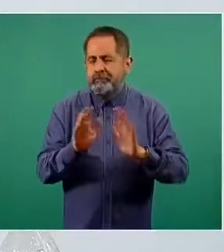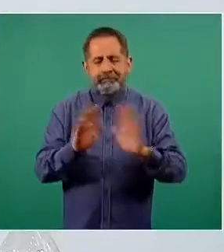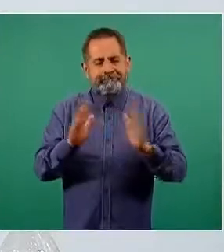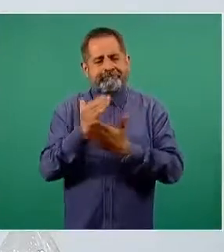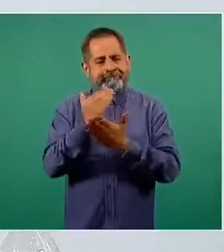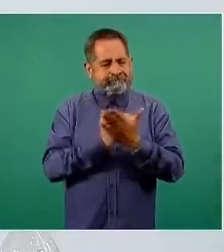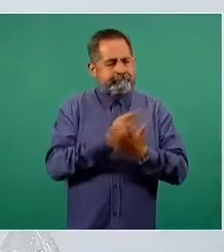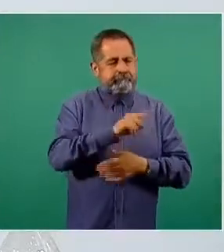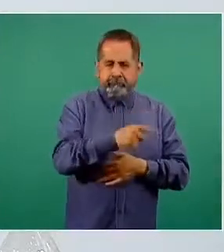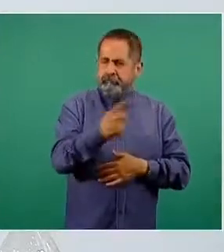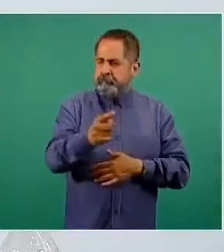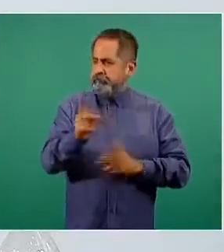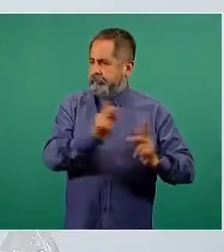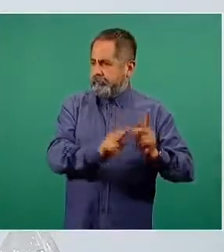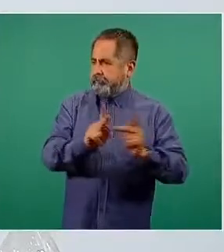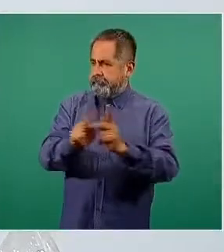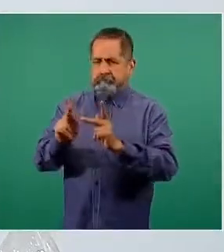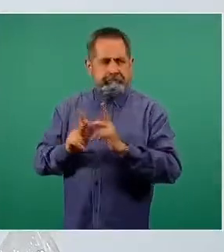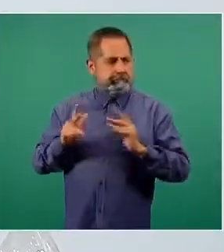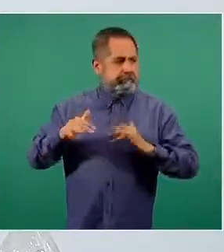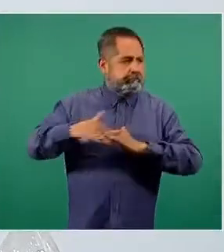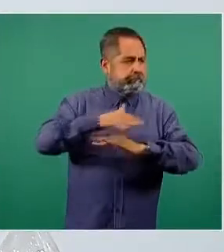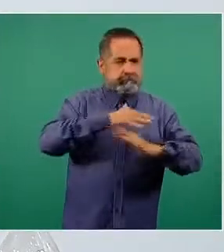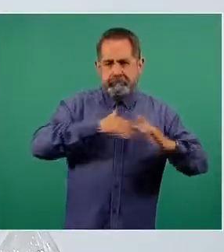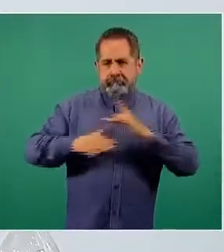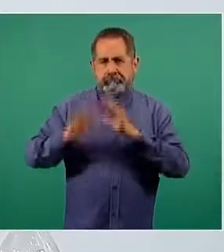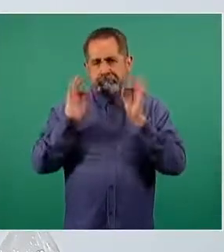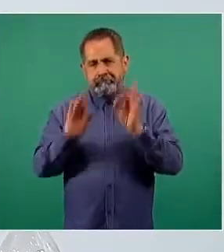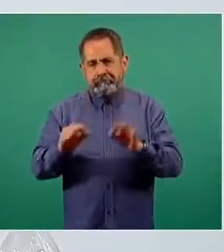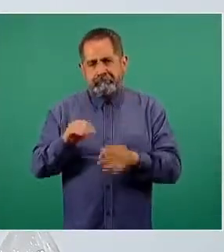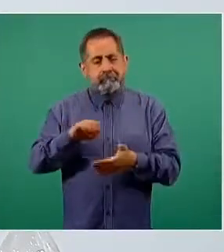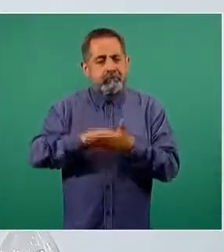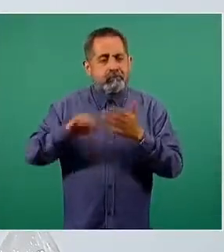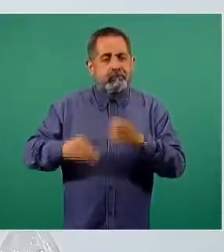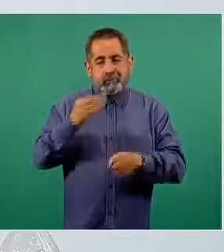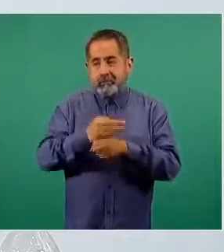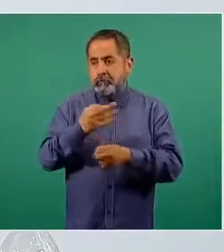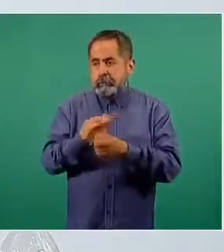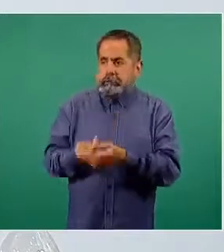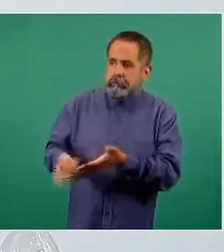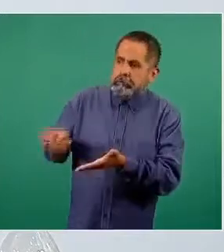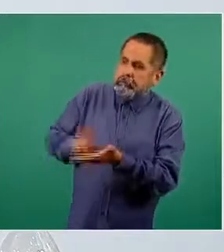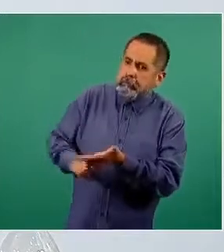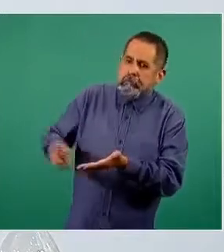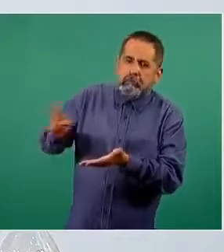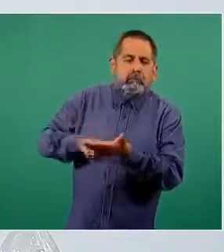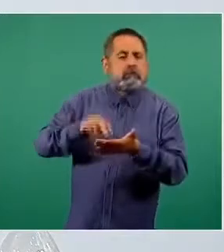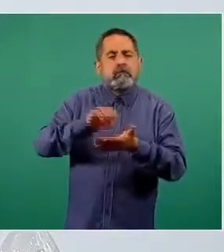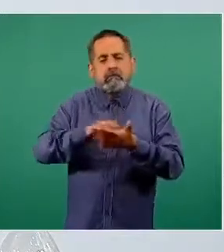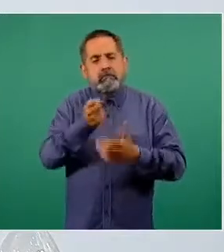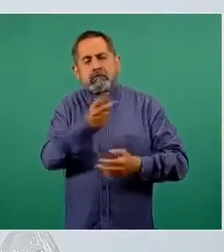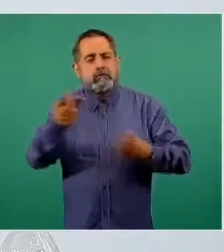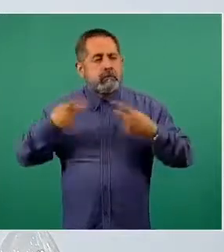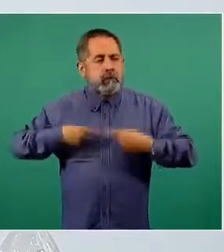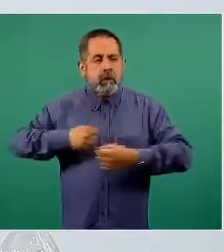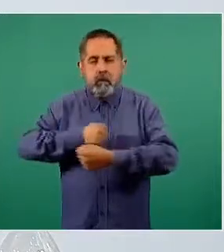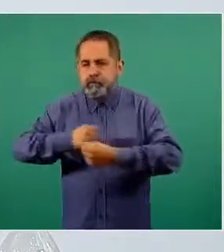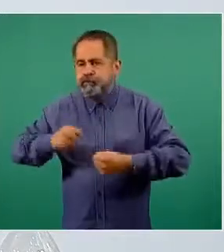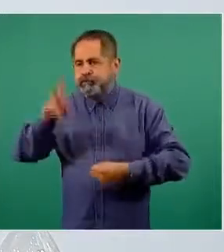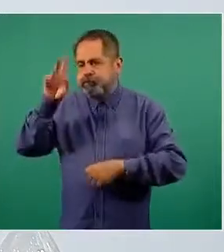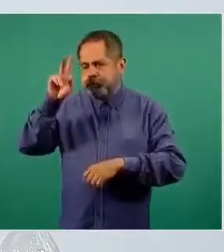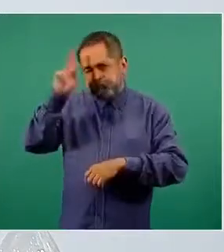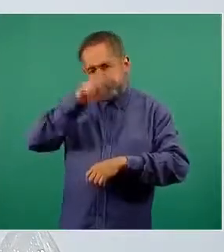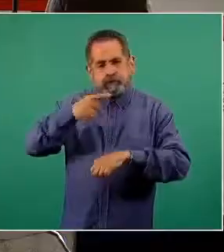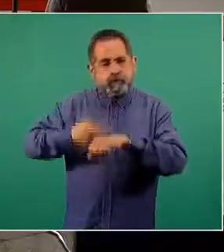tenemos, que desgraciadamente nos tiene pues generando muchas comorbilidades del COVID, como la obesidad, problemas de